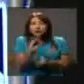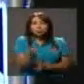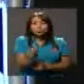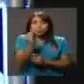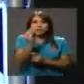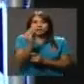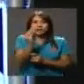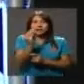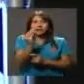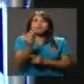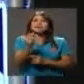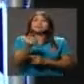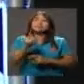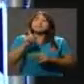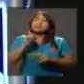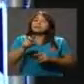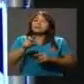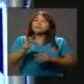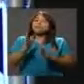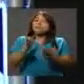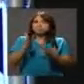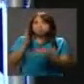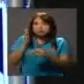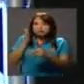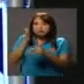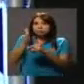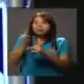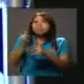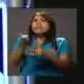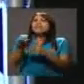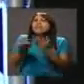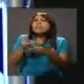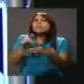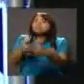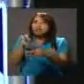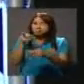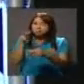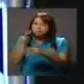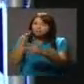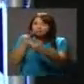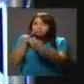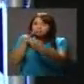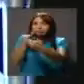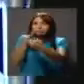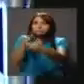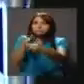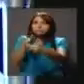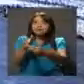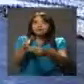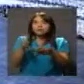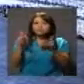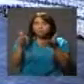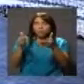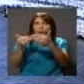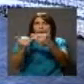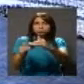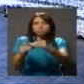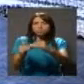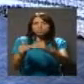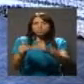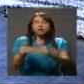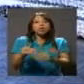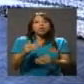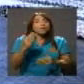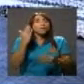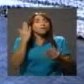conculcar su vocación y sus vocaciones porque si va a estar determinada por la demanda del